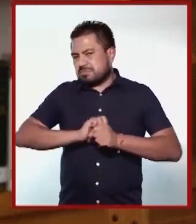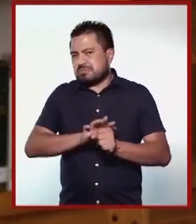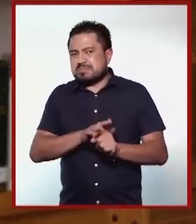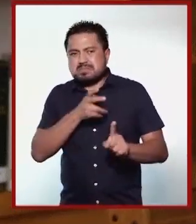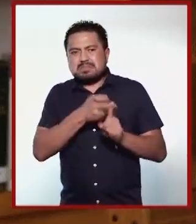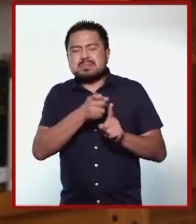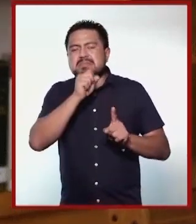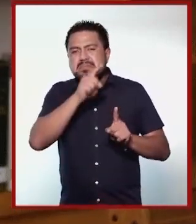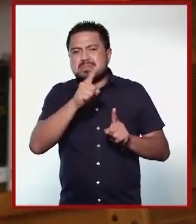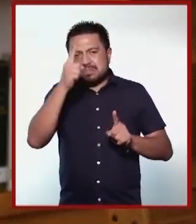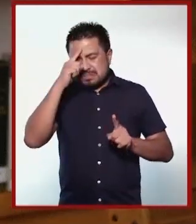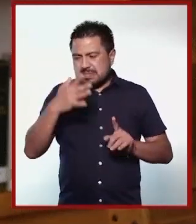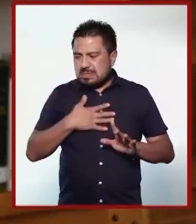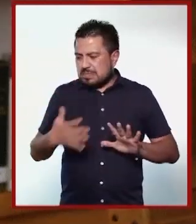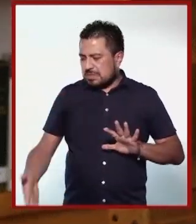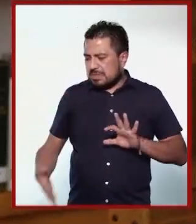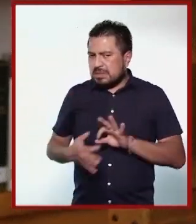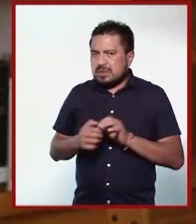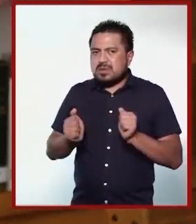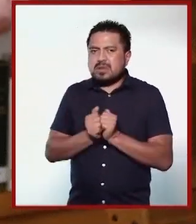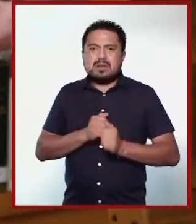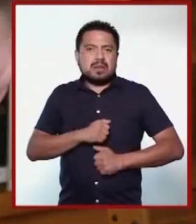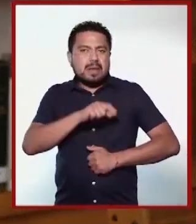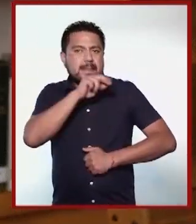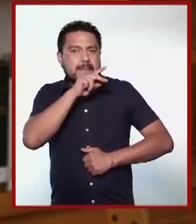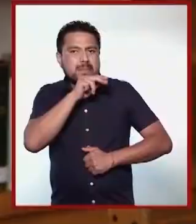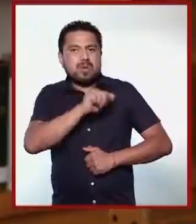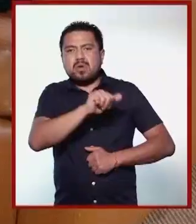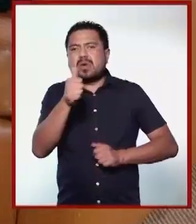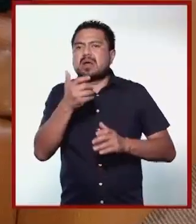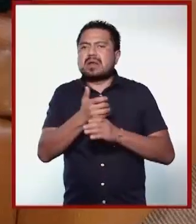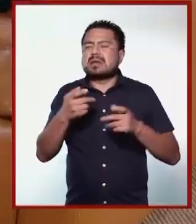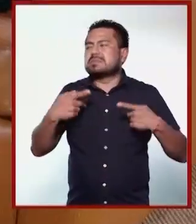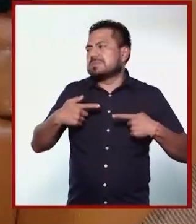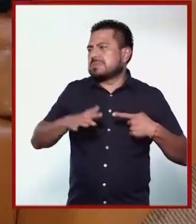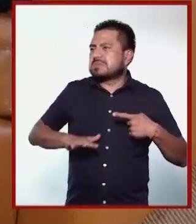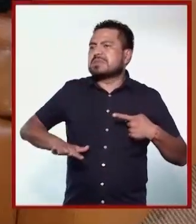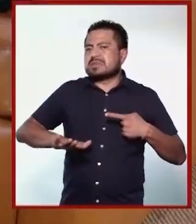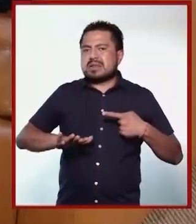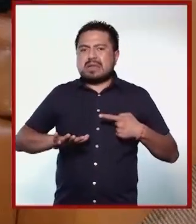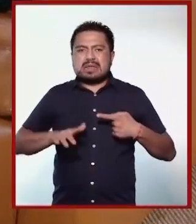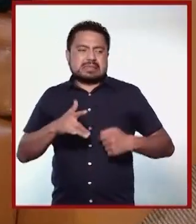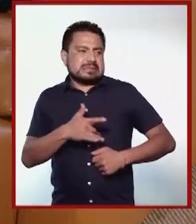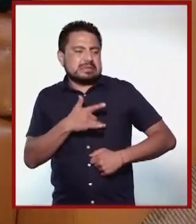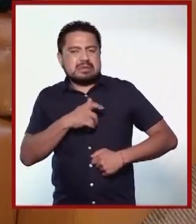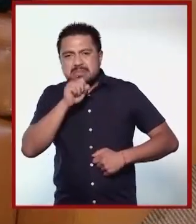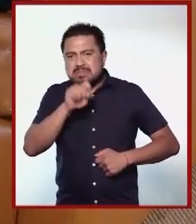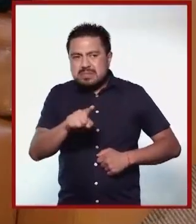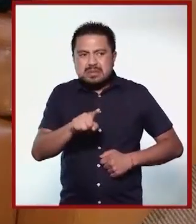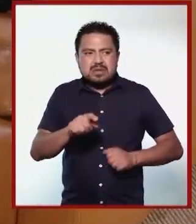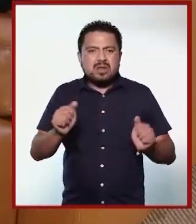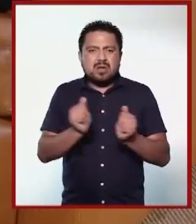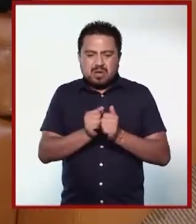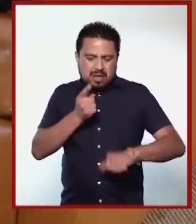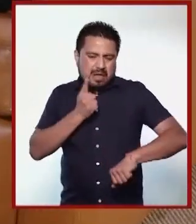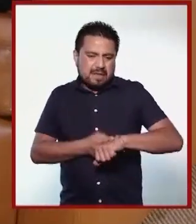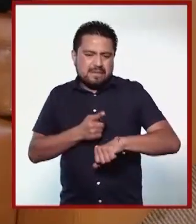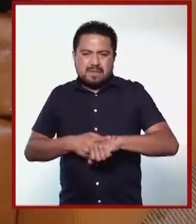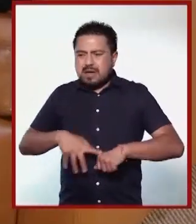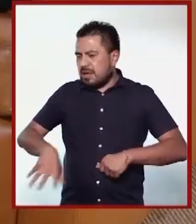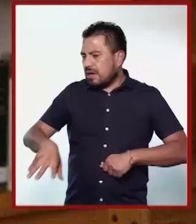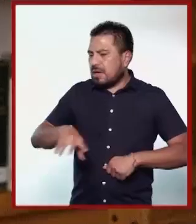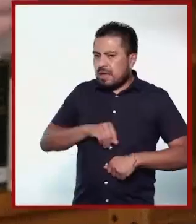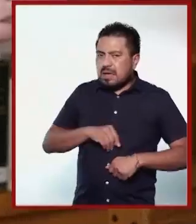también ha estado para mí vinculada con la preocupación por muchas otras gentes. He padecido también enfermedad,